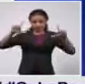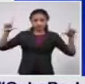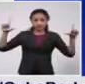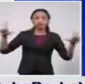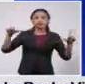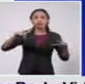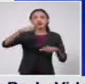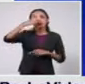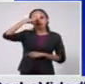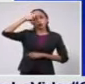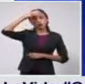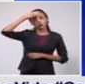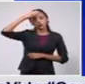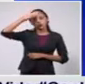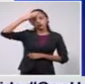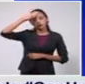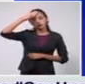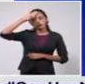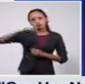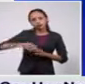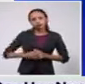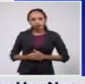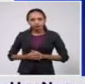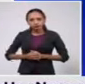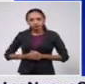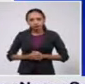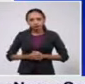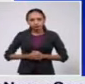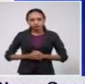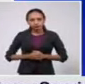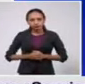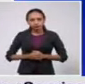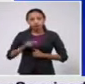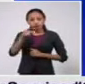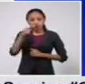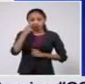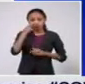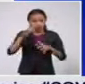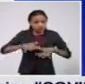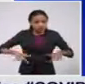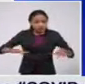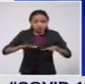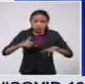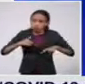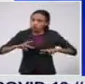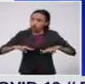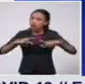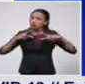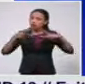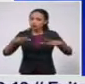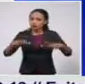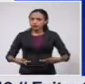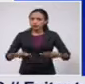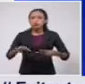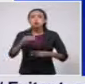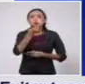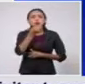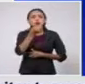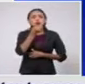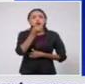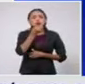Cuba. Ahí está. Ahí es el comportamiento que, reitero, nos facilitó el